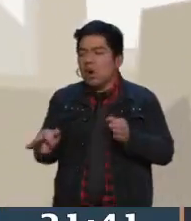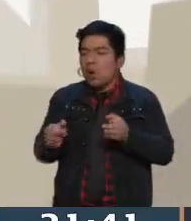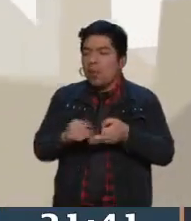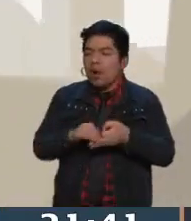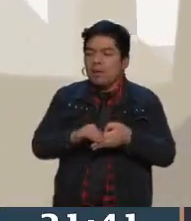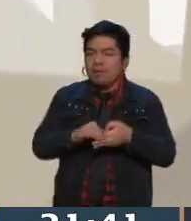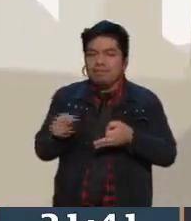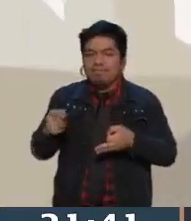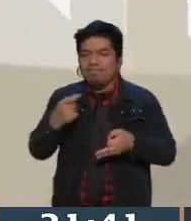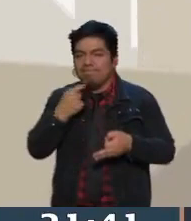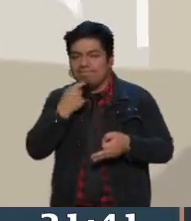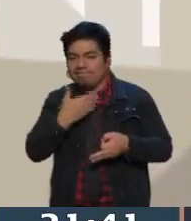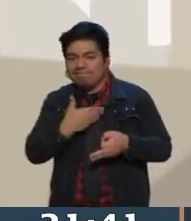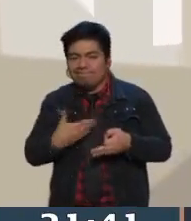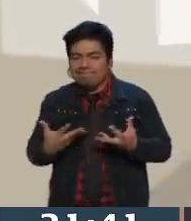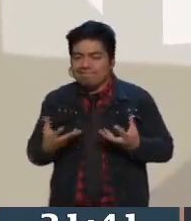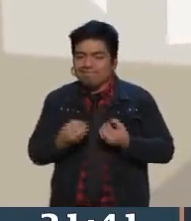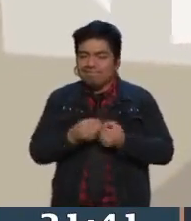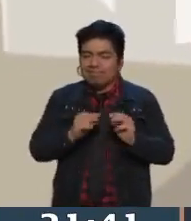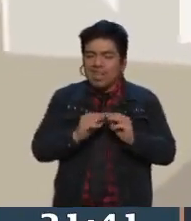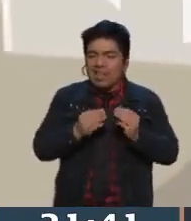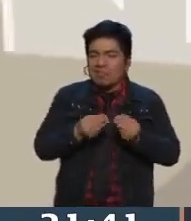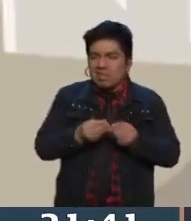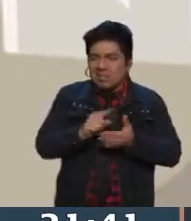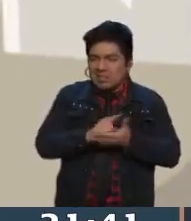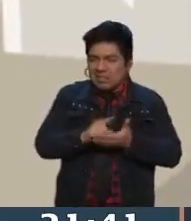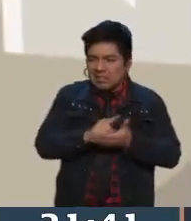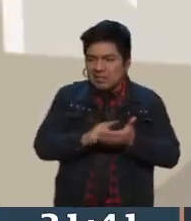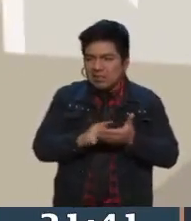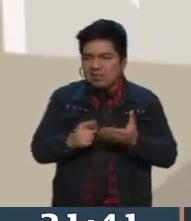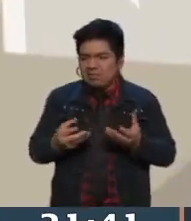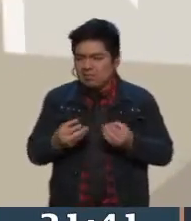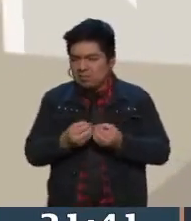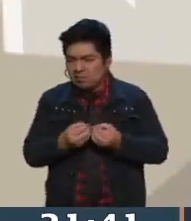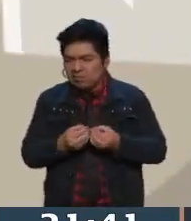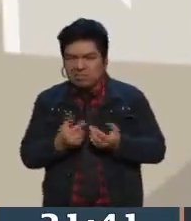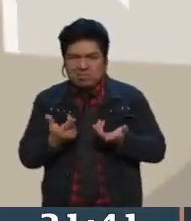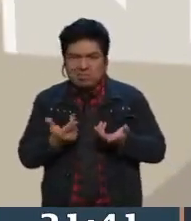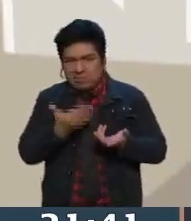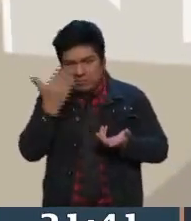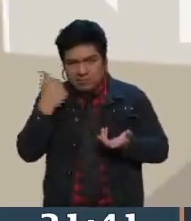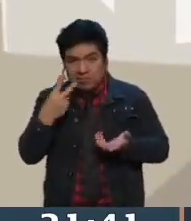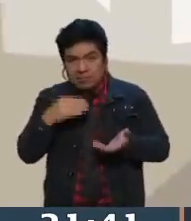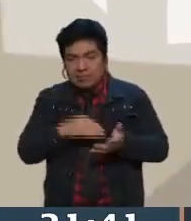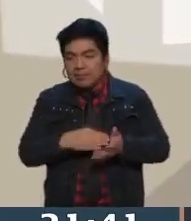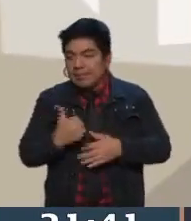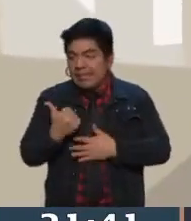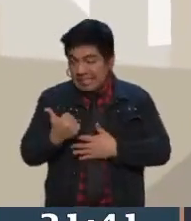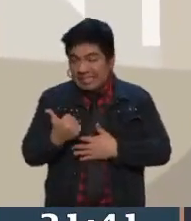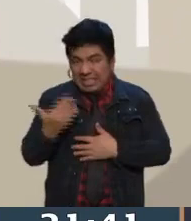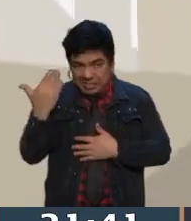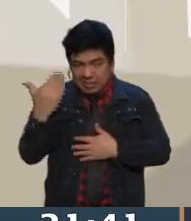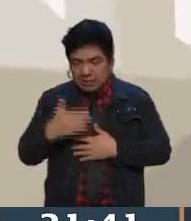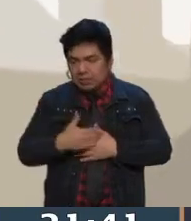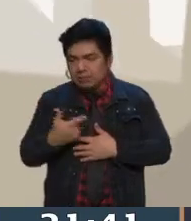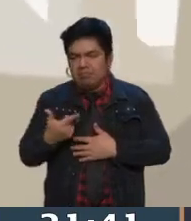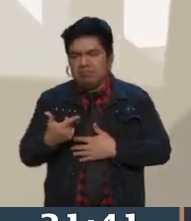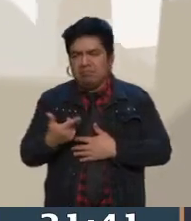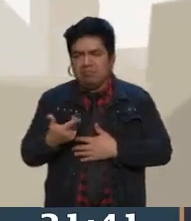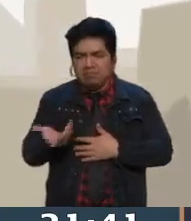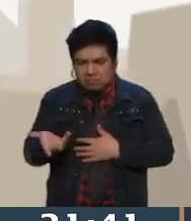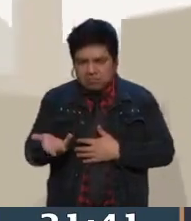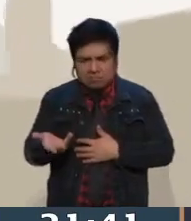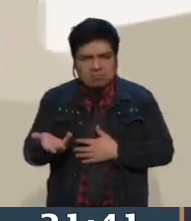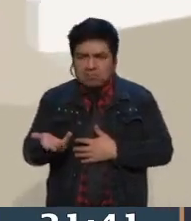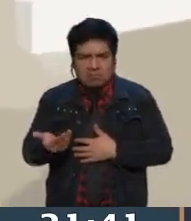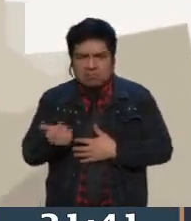acercamientos del narco con personas cercanas a López Obrador en la campaña de 2006, un asunto que pues por